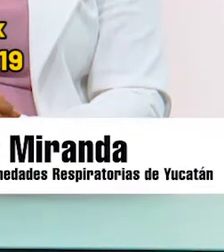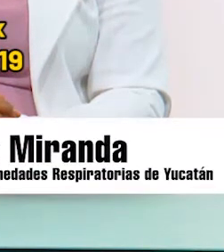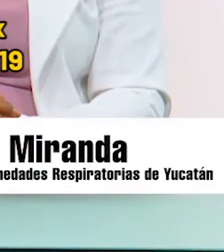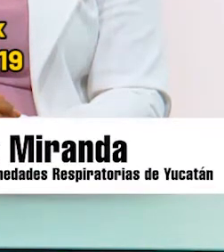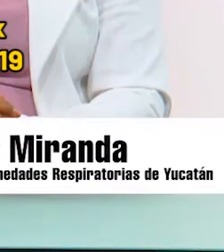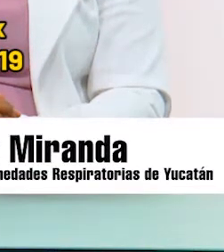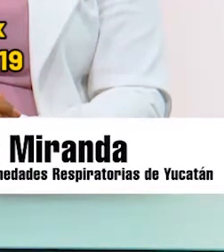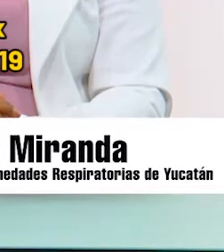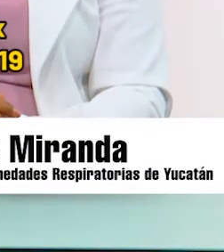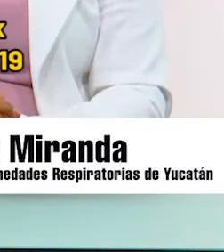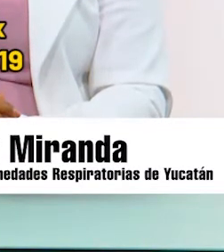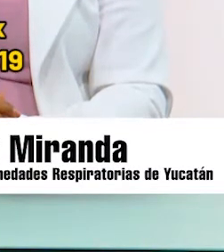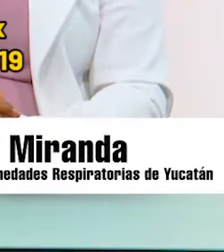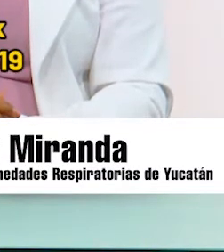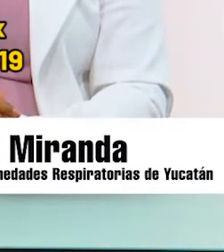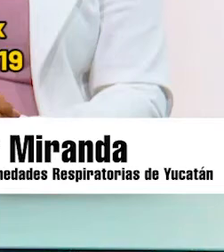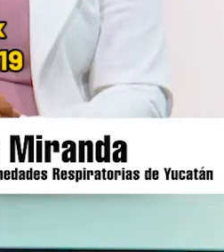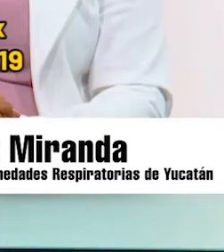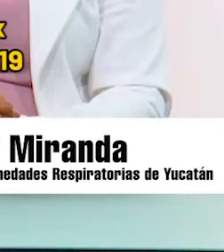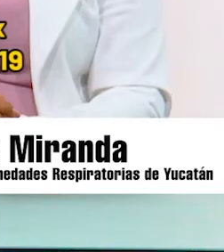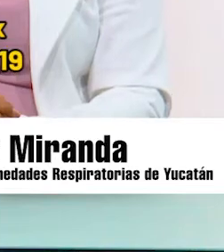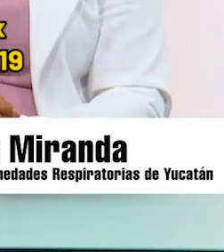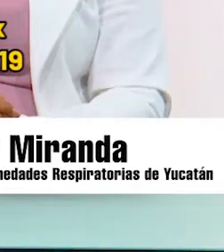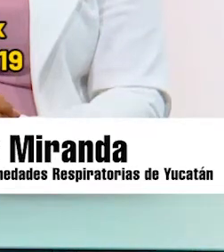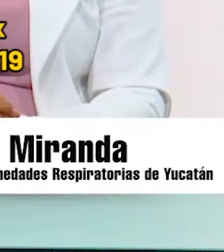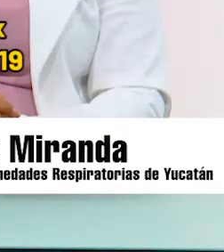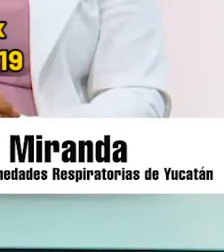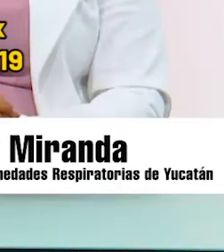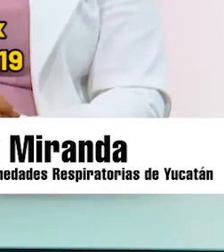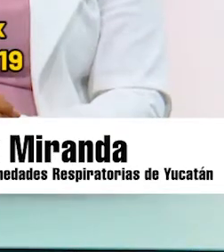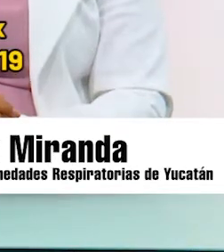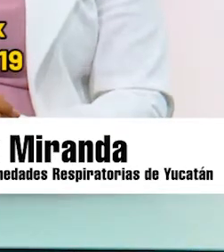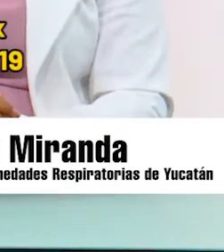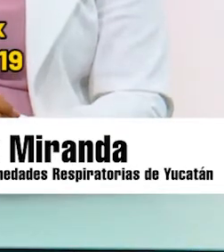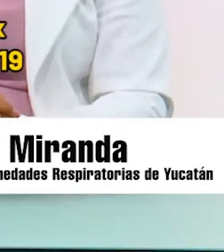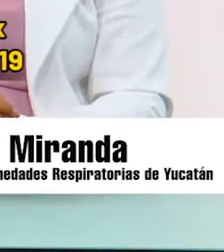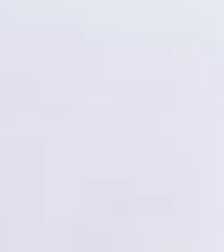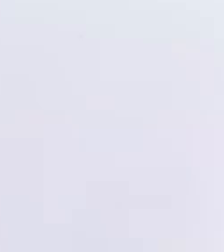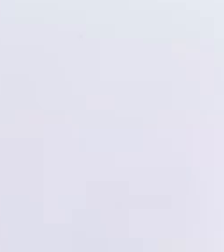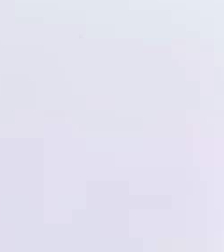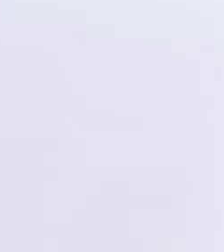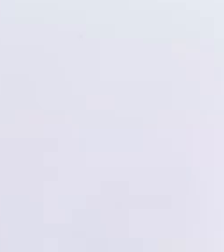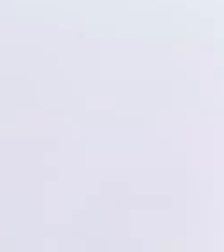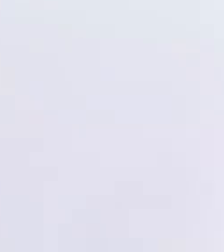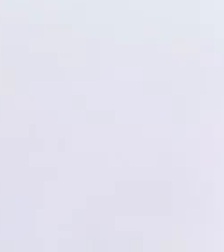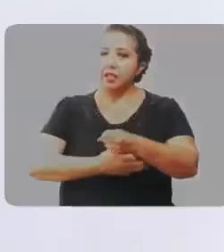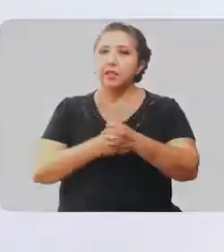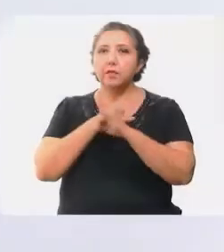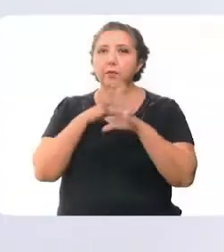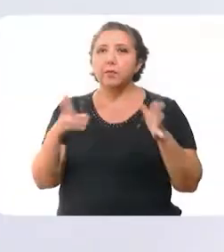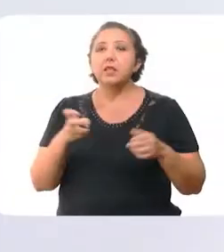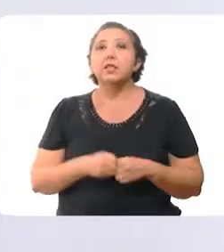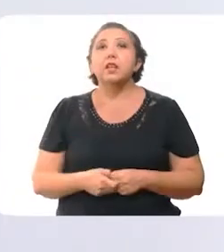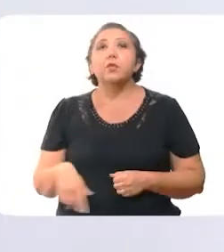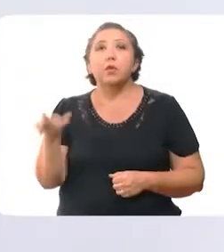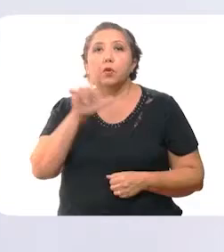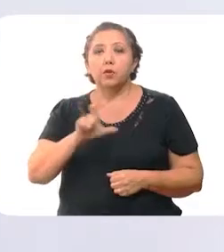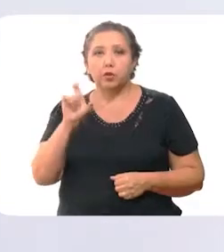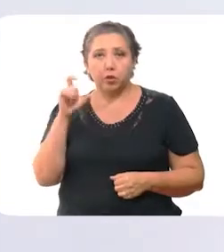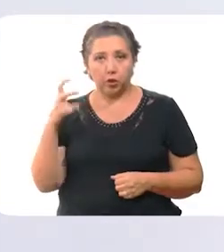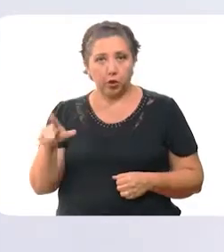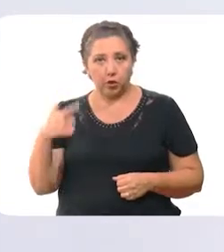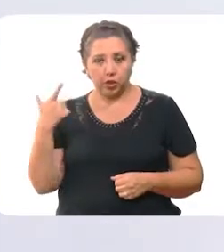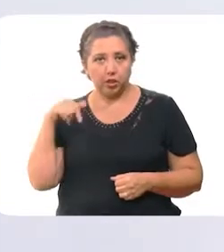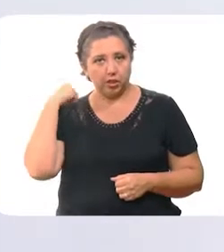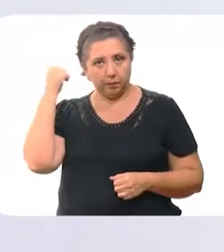Buenas tardes. Nos permitimos dar el informe diario relacionado con el COVID-19. Adelante, doctora. Gracias, doctora. Buenas tardes. Este es el parte médico de este lunes